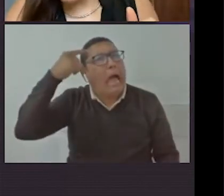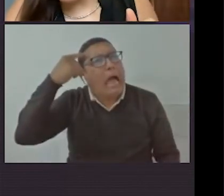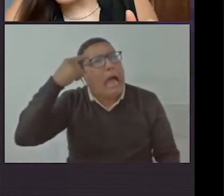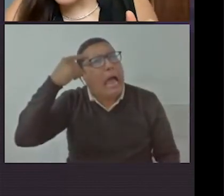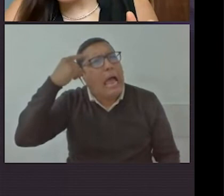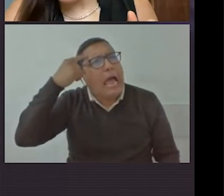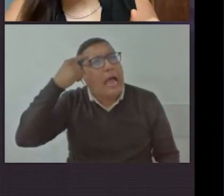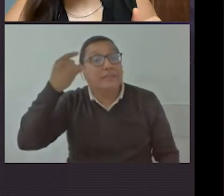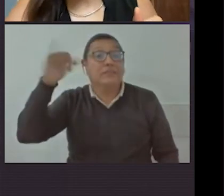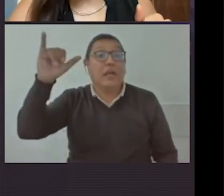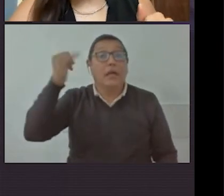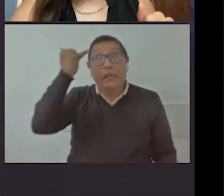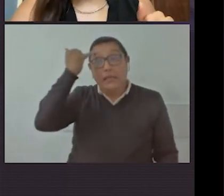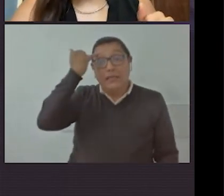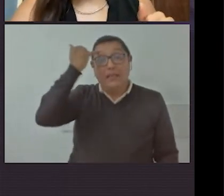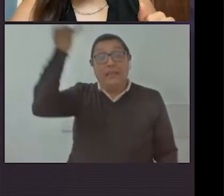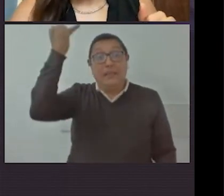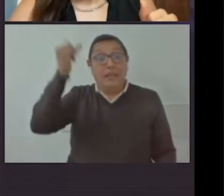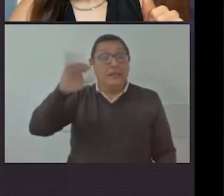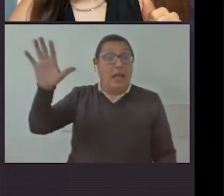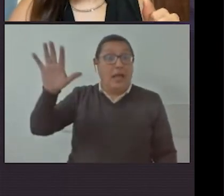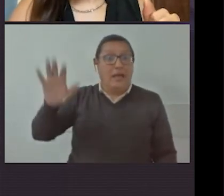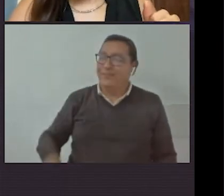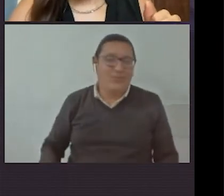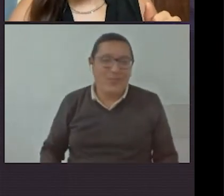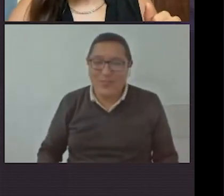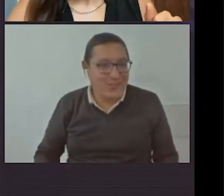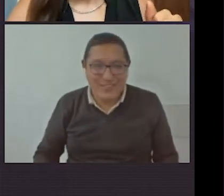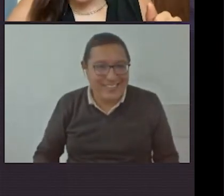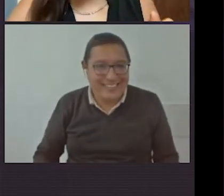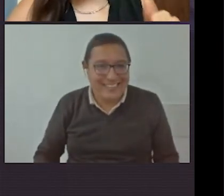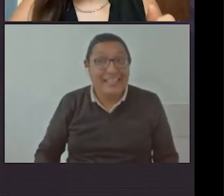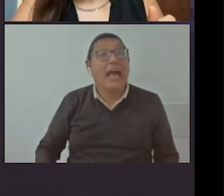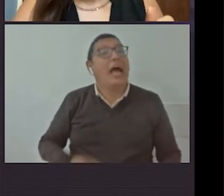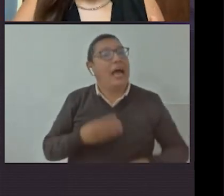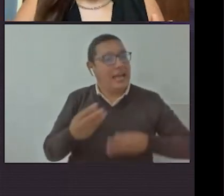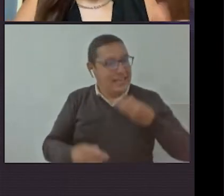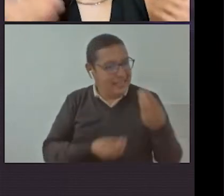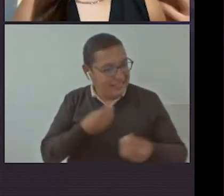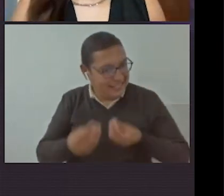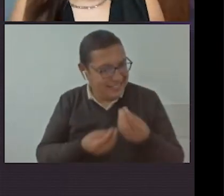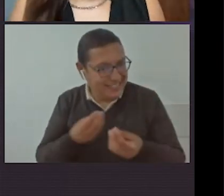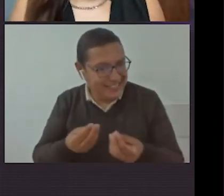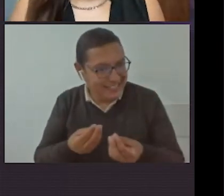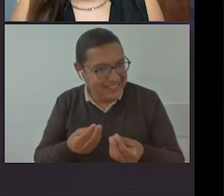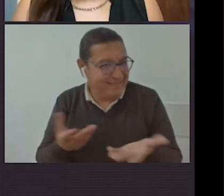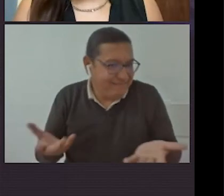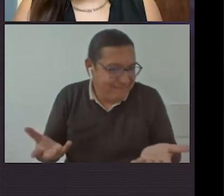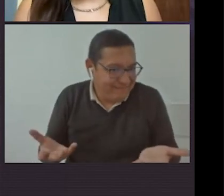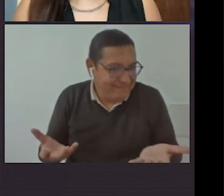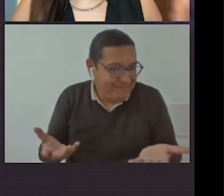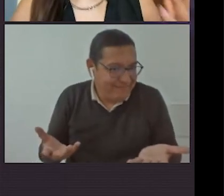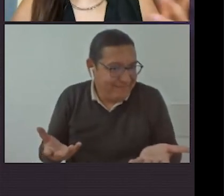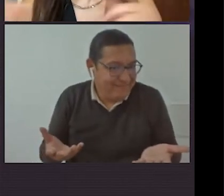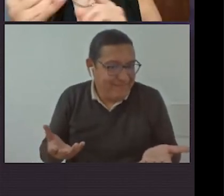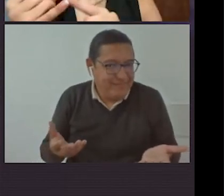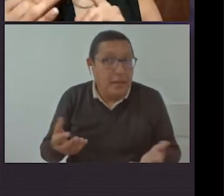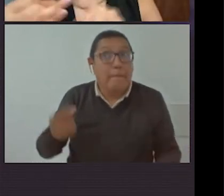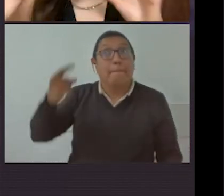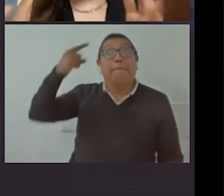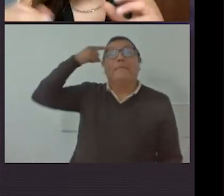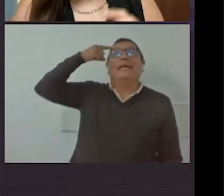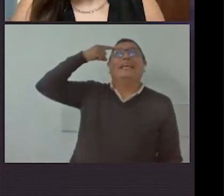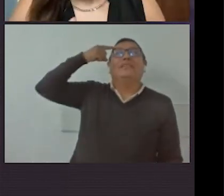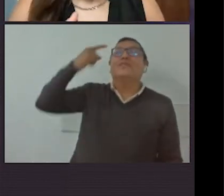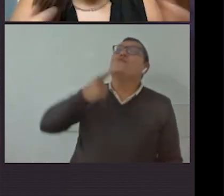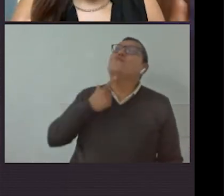Como decía hace rato Reyes Merino, decía, pues es hacer. Claro. Luego nos ponemos en acción. Digo, desea, pensar,